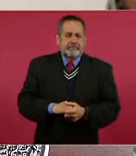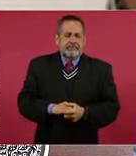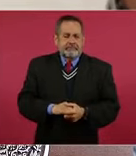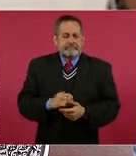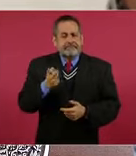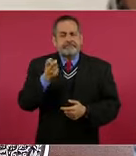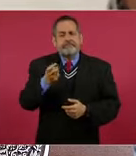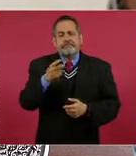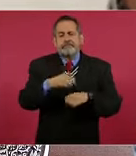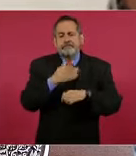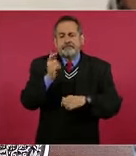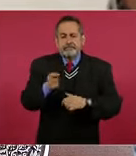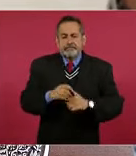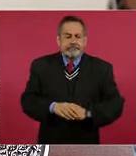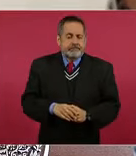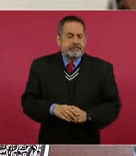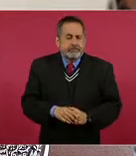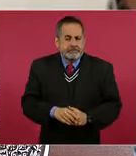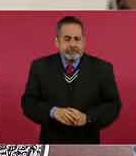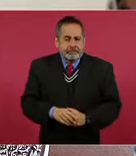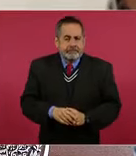Porque sí